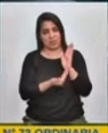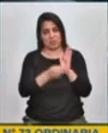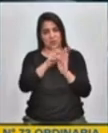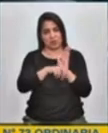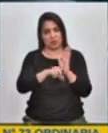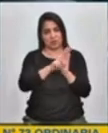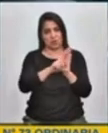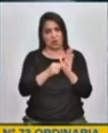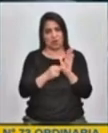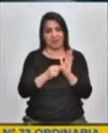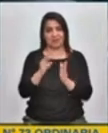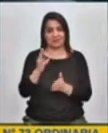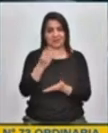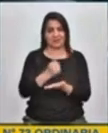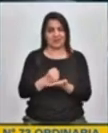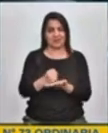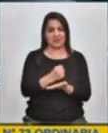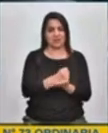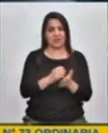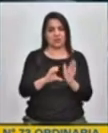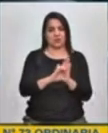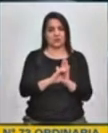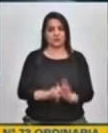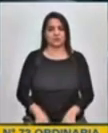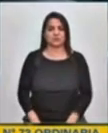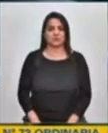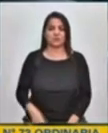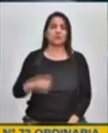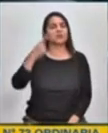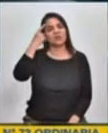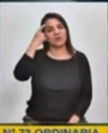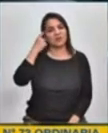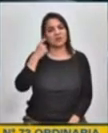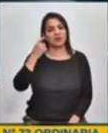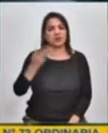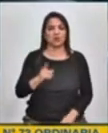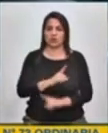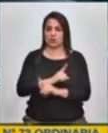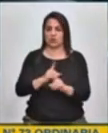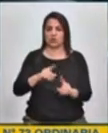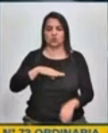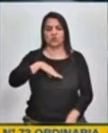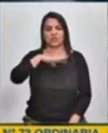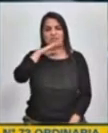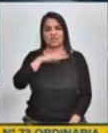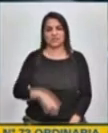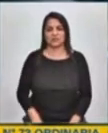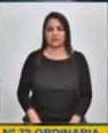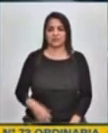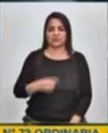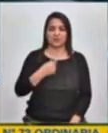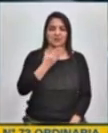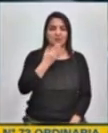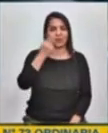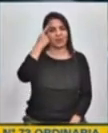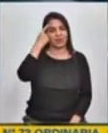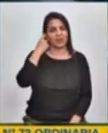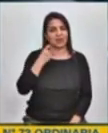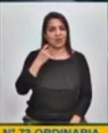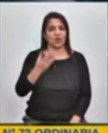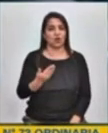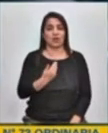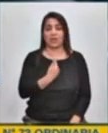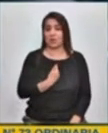de ley que está en tercer trámite constitucional, creo, presidente, que no es suficiente. Y creo también que el